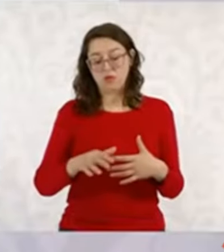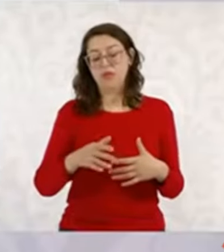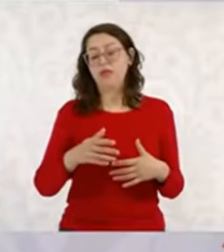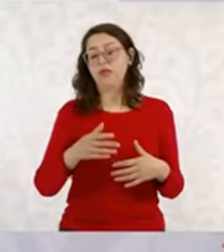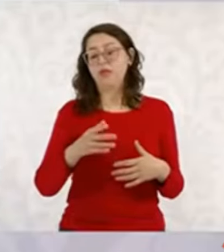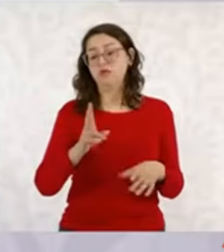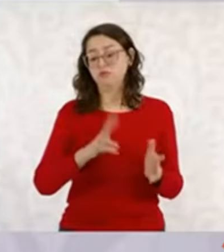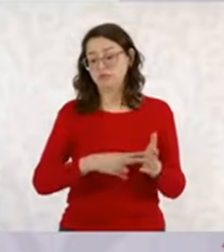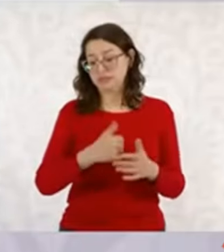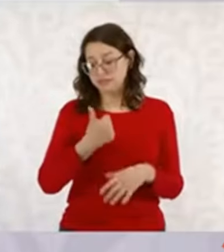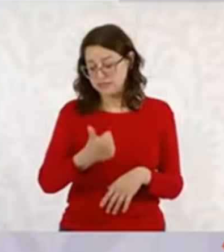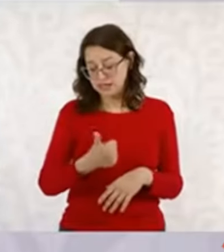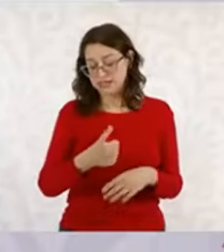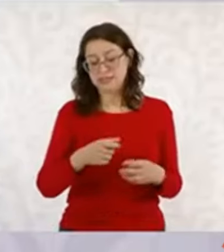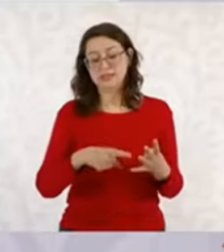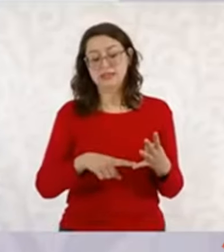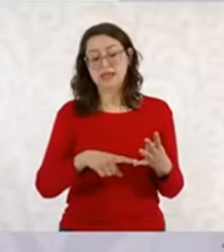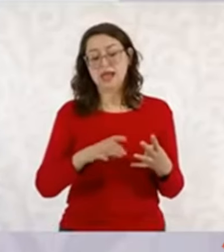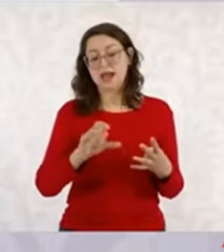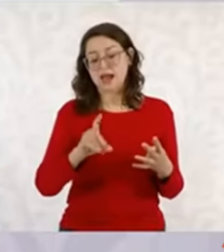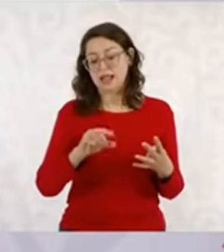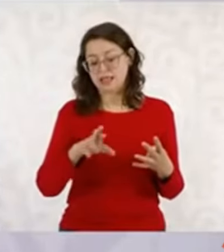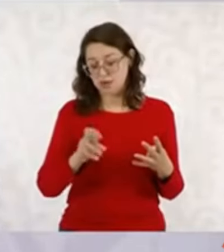2006, Calderón